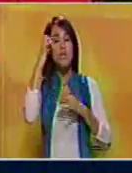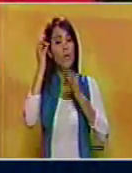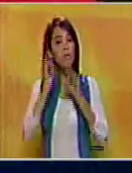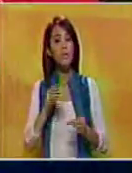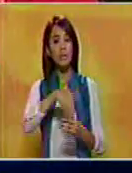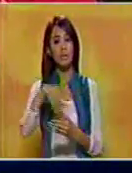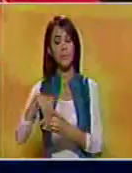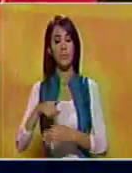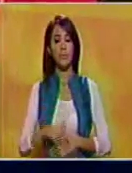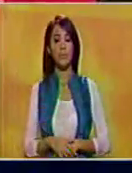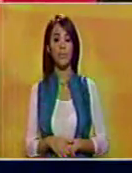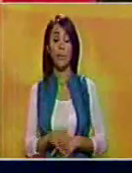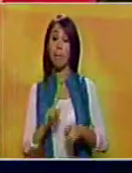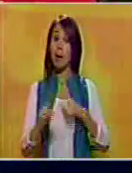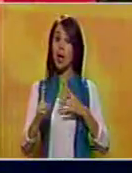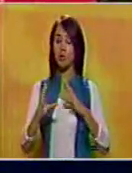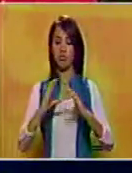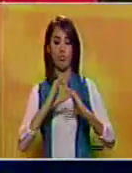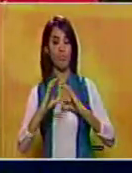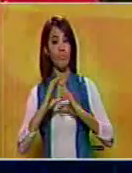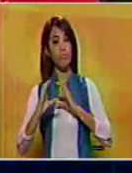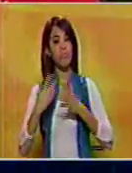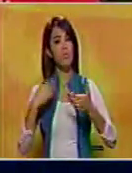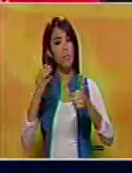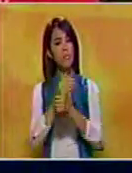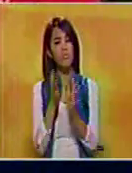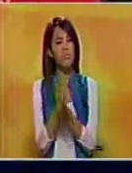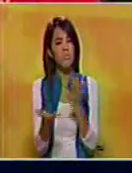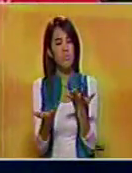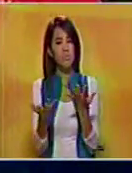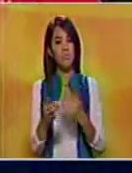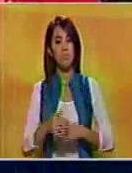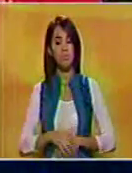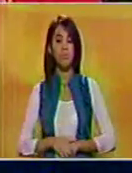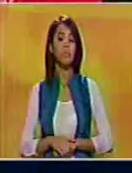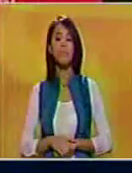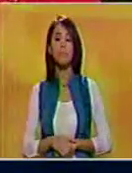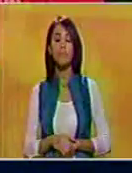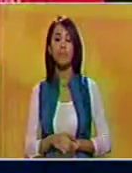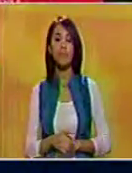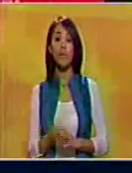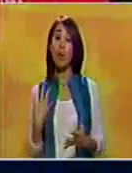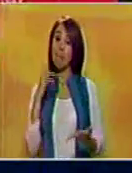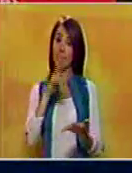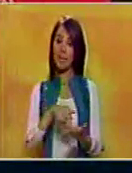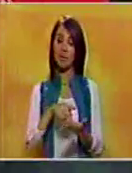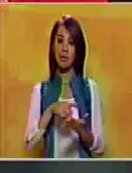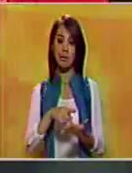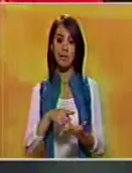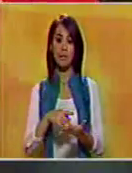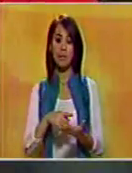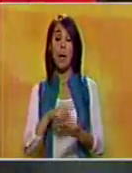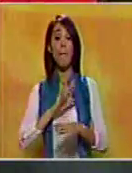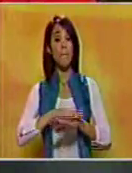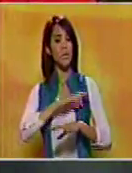bueno, estamos conversando en función de lograr, a ver, ¿no? Una participación, porque